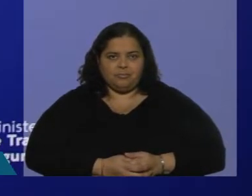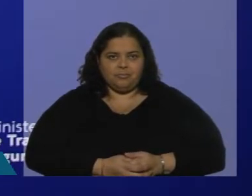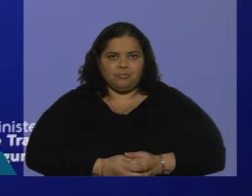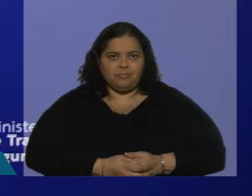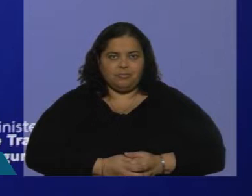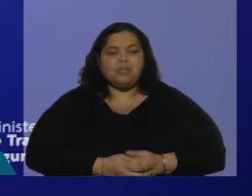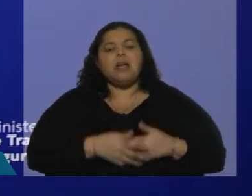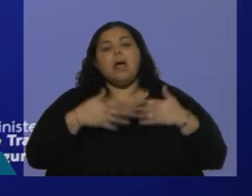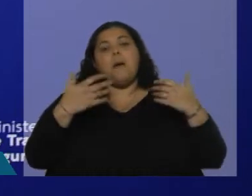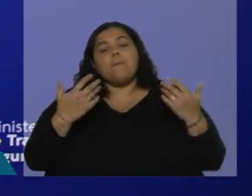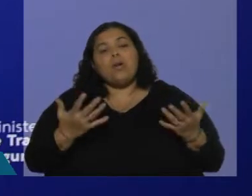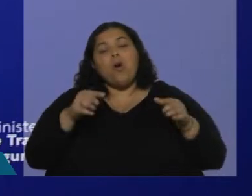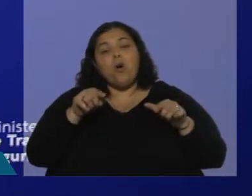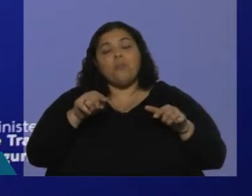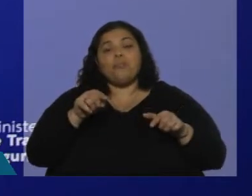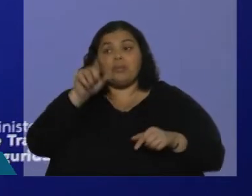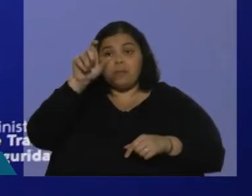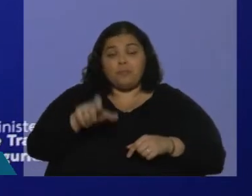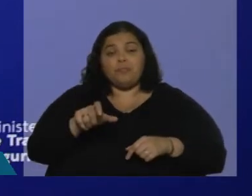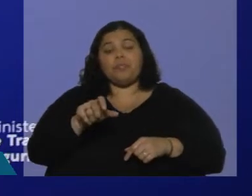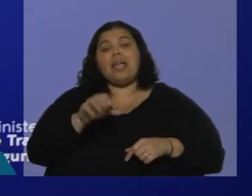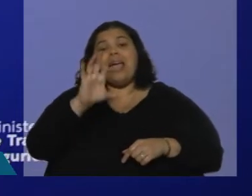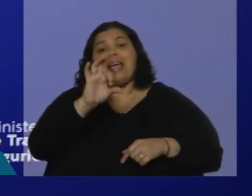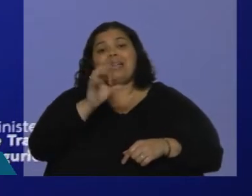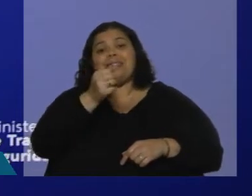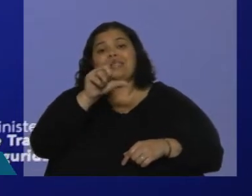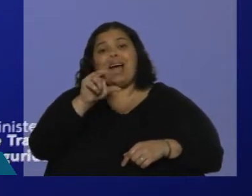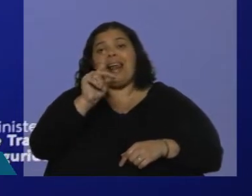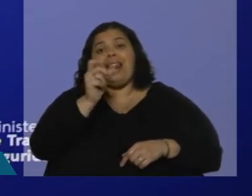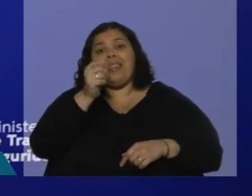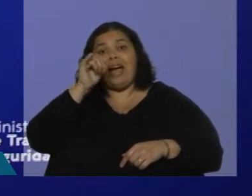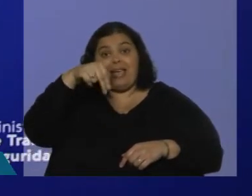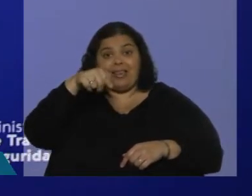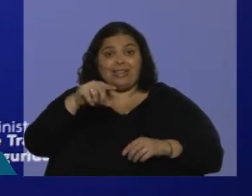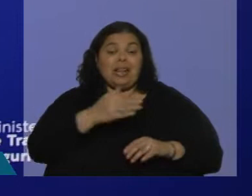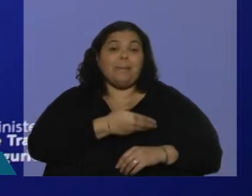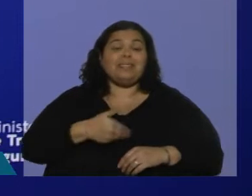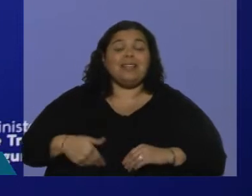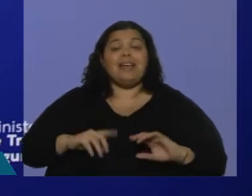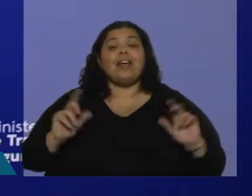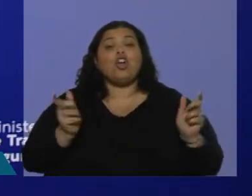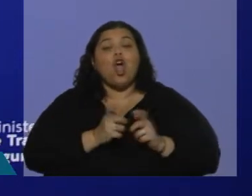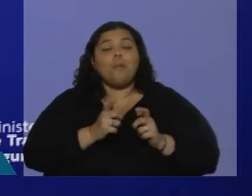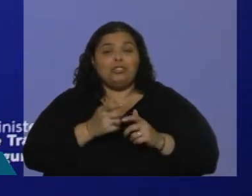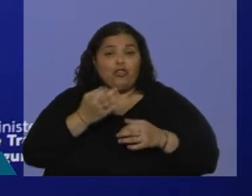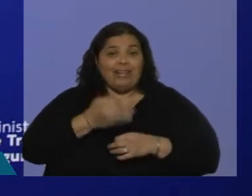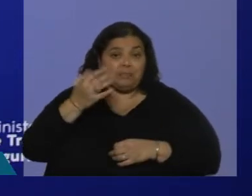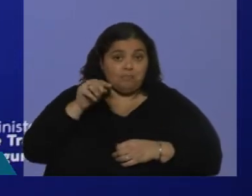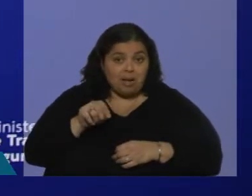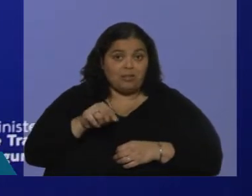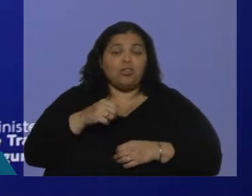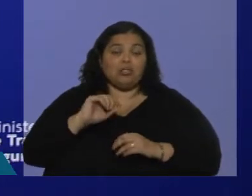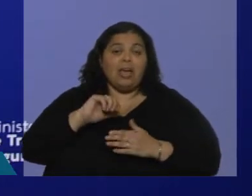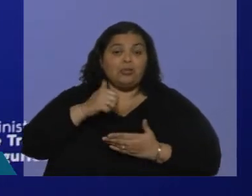bueno justamente rodolfo saldain quien es el presidente de la comisión de expertos y que estuvo al frente de la elaboración